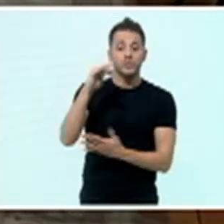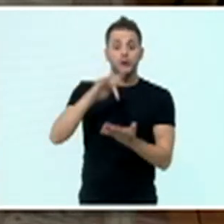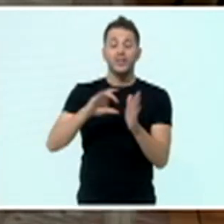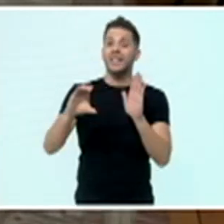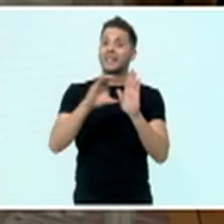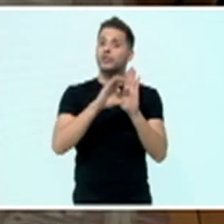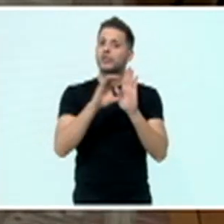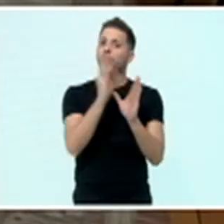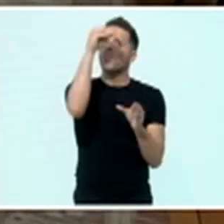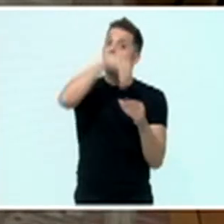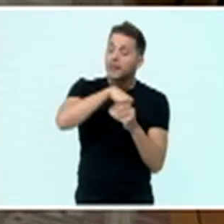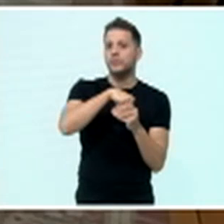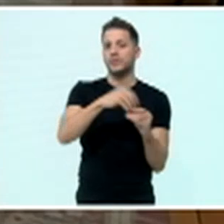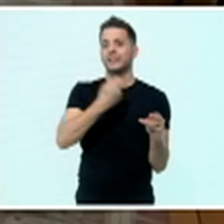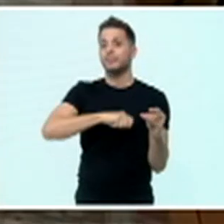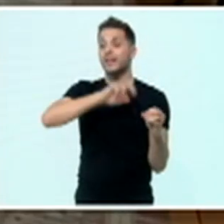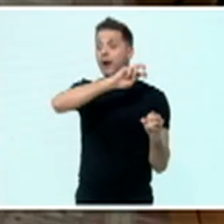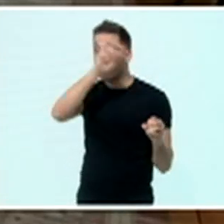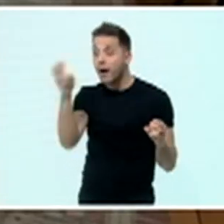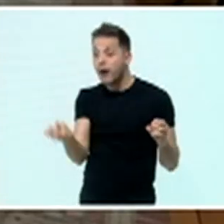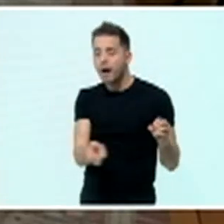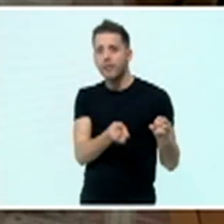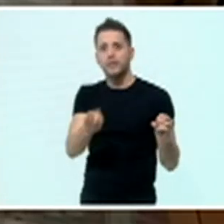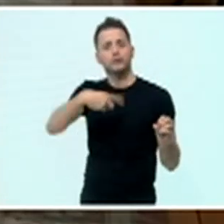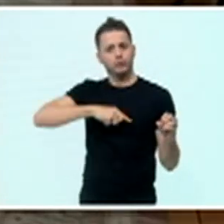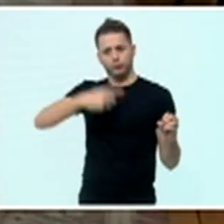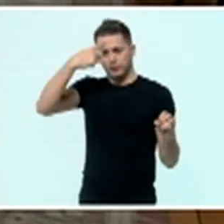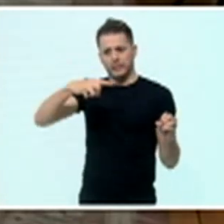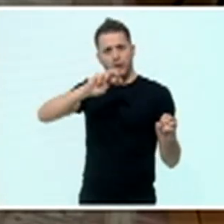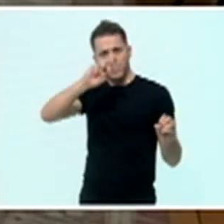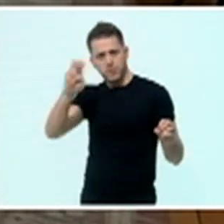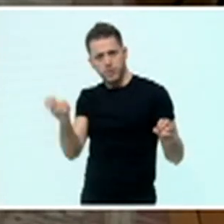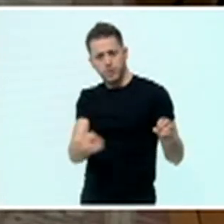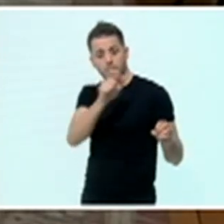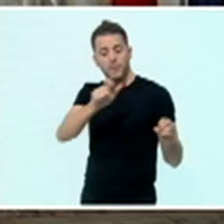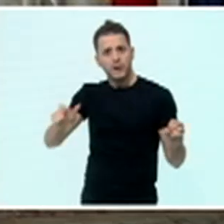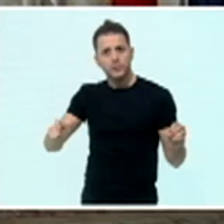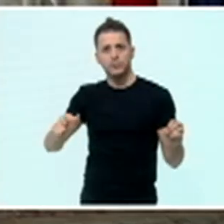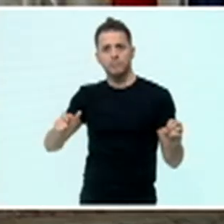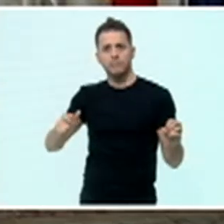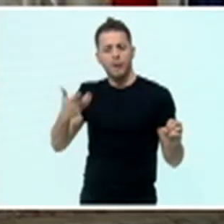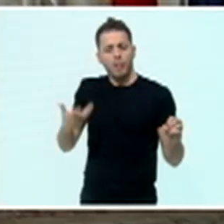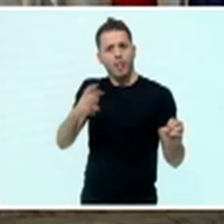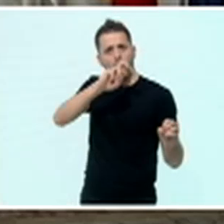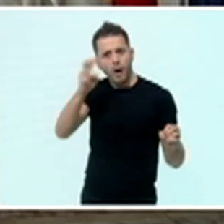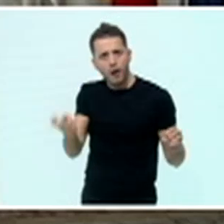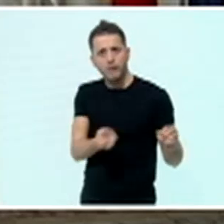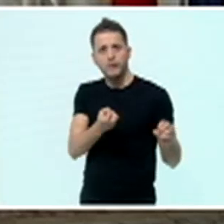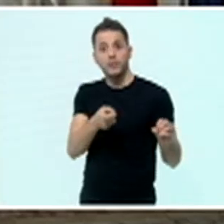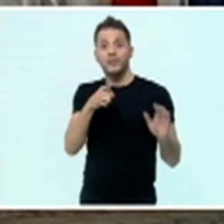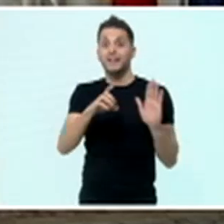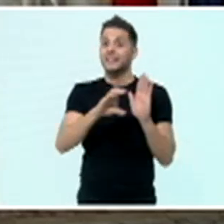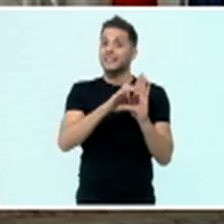España plural, y yo creo que es plural, somos plurales, la diversidad es riqueza, impide por completo